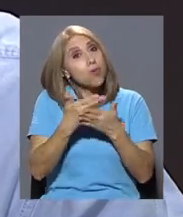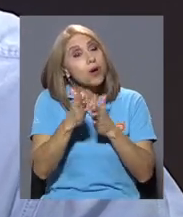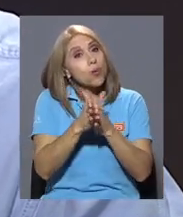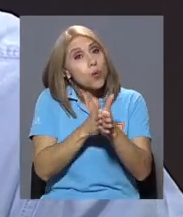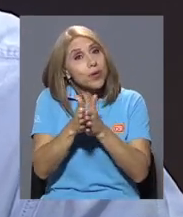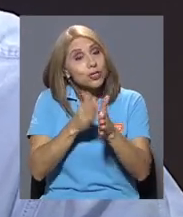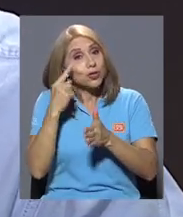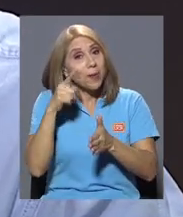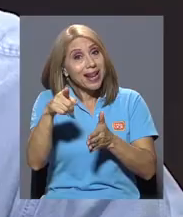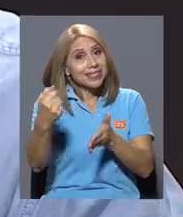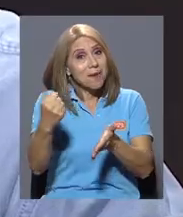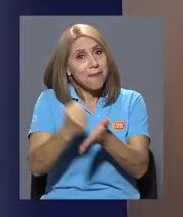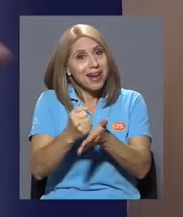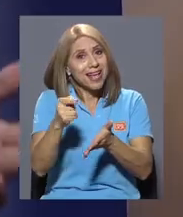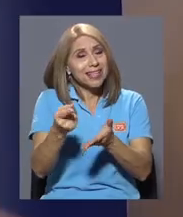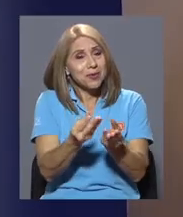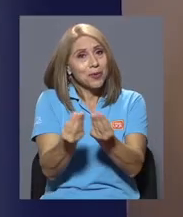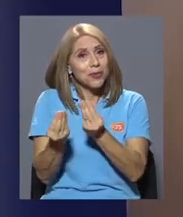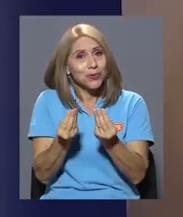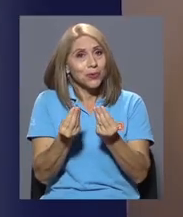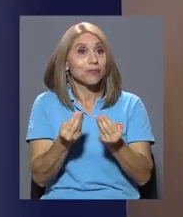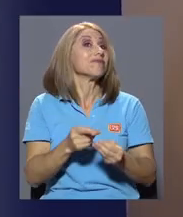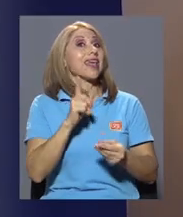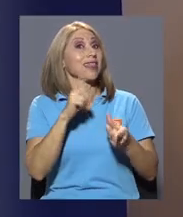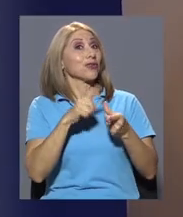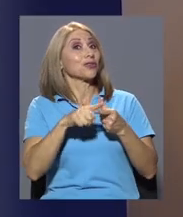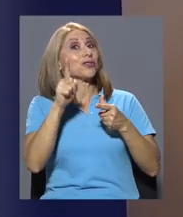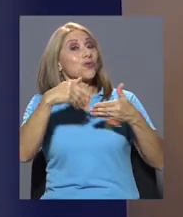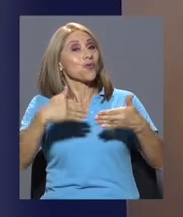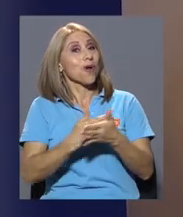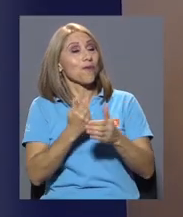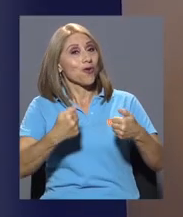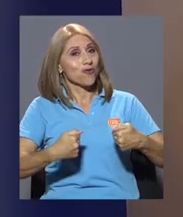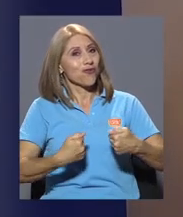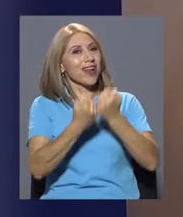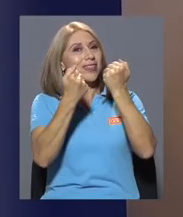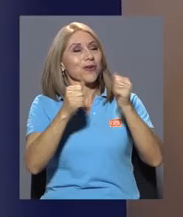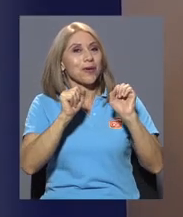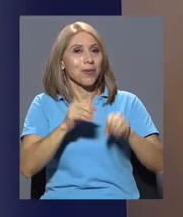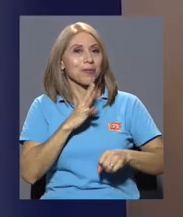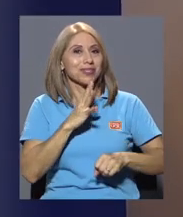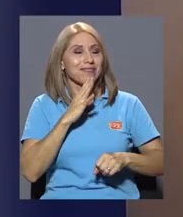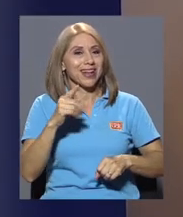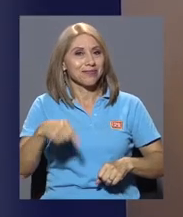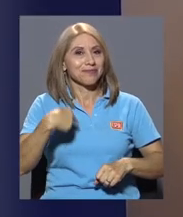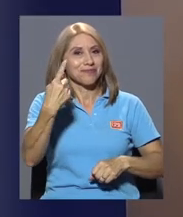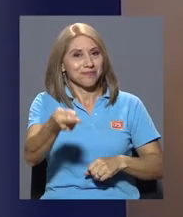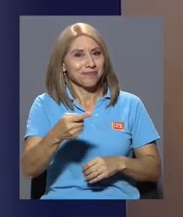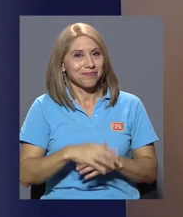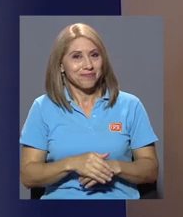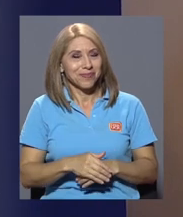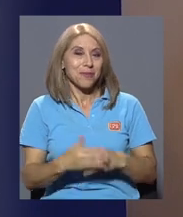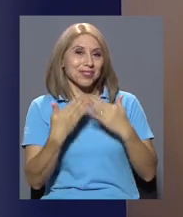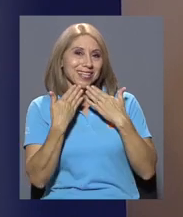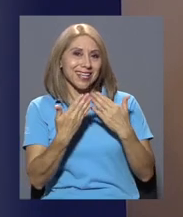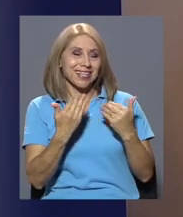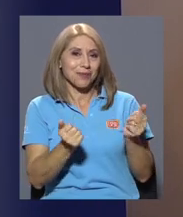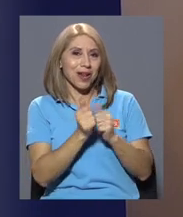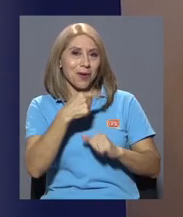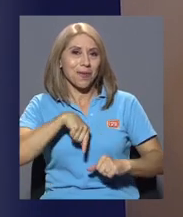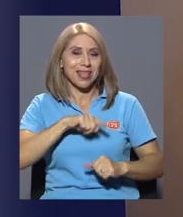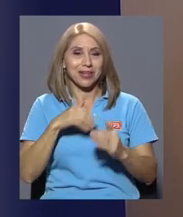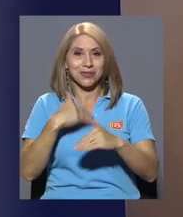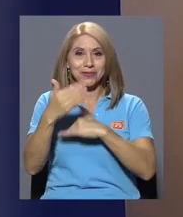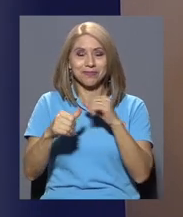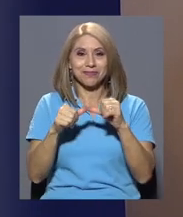producto en específico bueno ahí está claro que hay un reto nuevo también que podemos del que podemos hablar en el siguiente bloque muchas gracias por